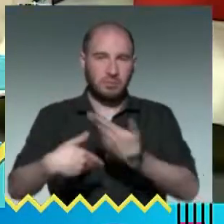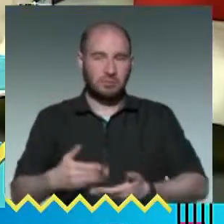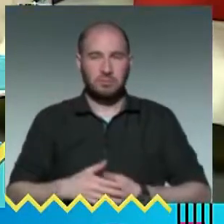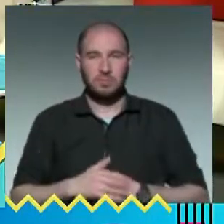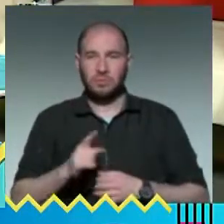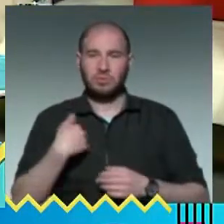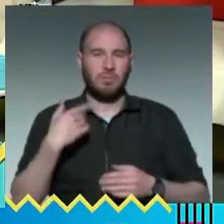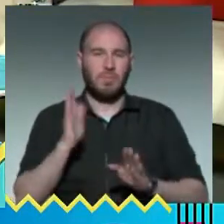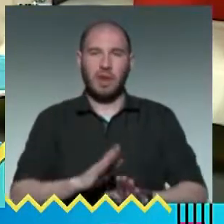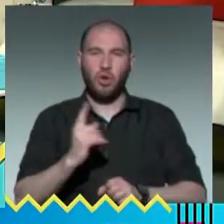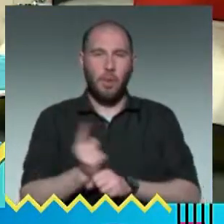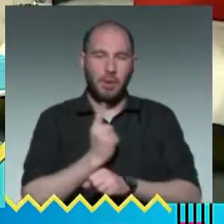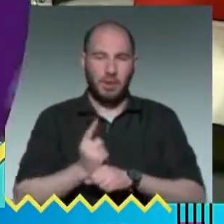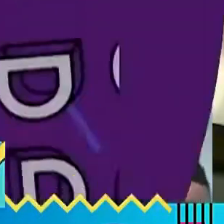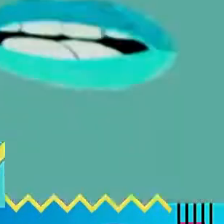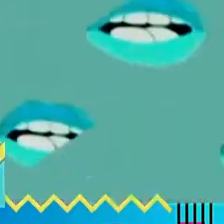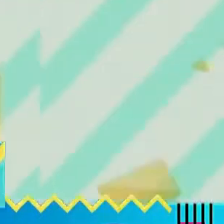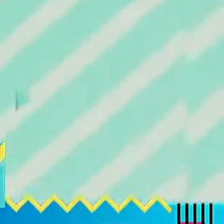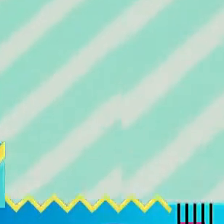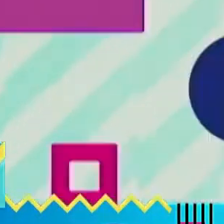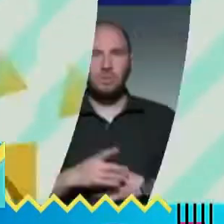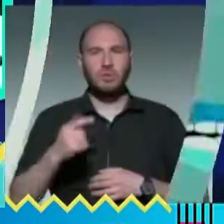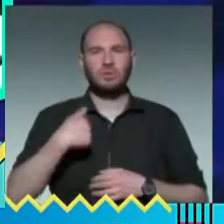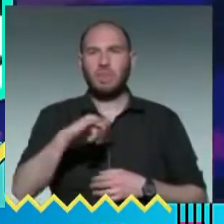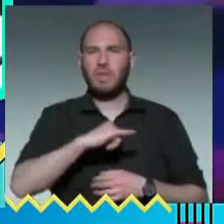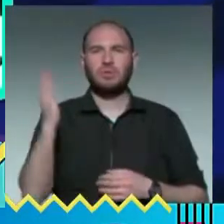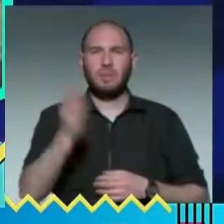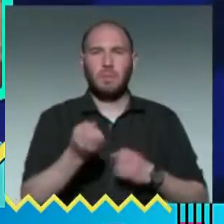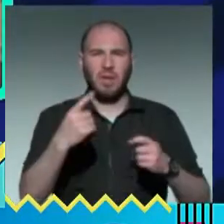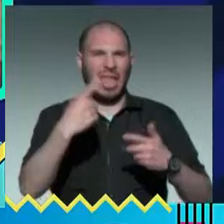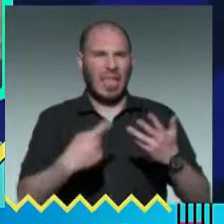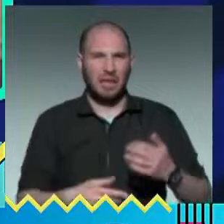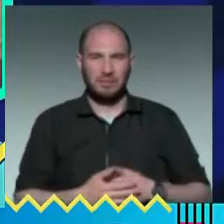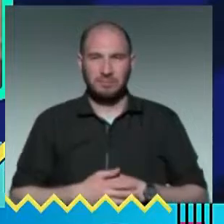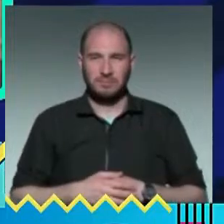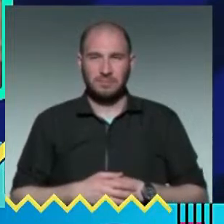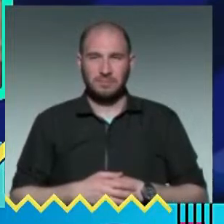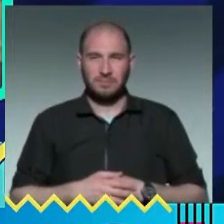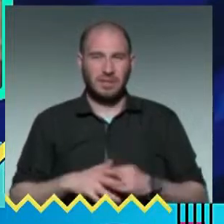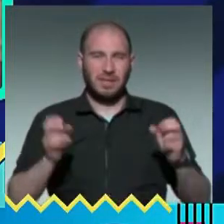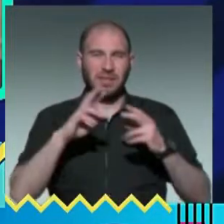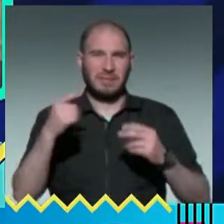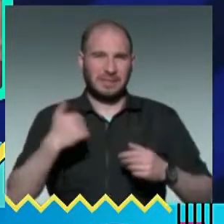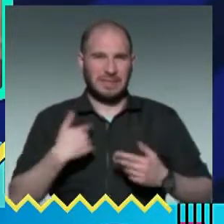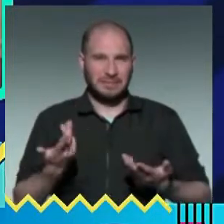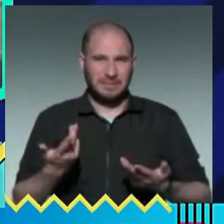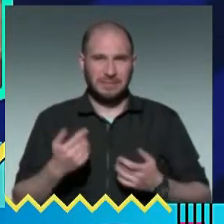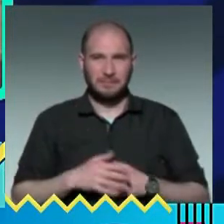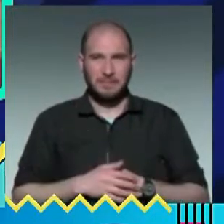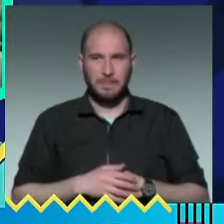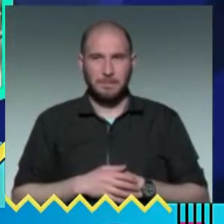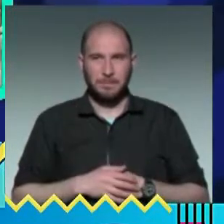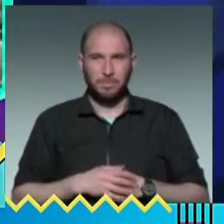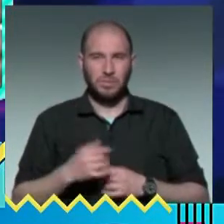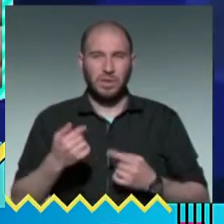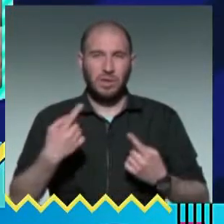sea, yo no me puedo detener en te voy a hacer una denuncia penal por no sé qué, te voy a... cuestiones que a mí, imagínense, si